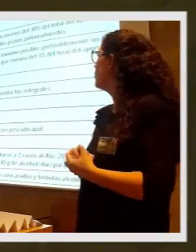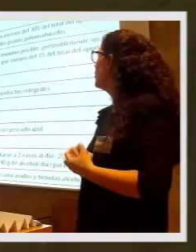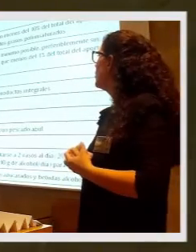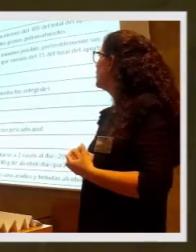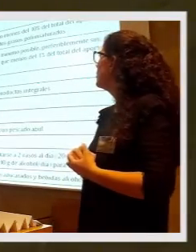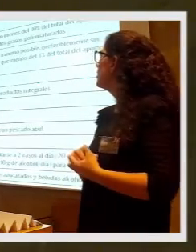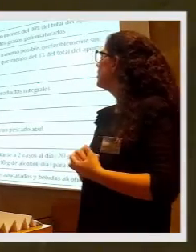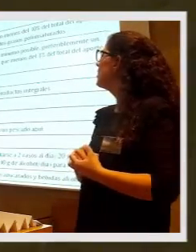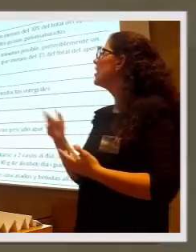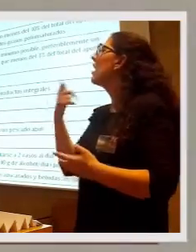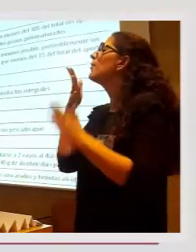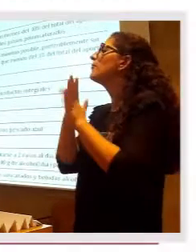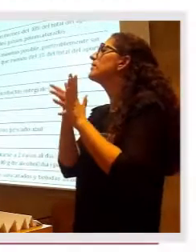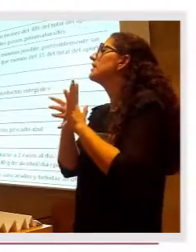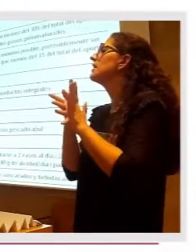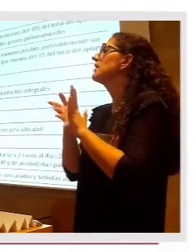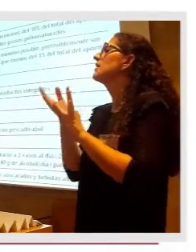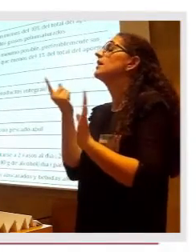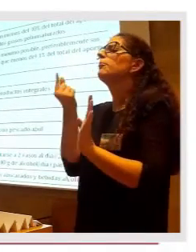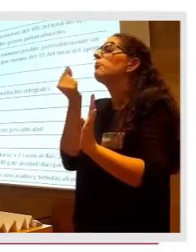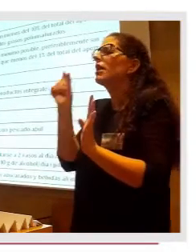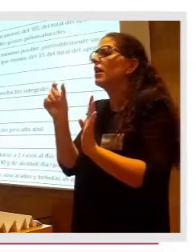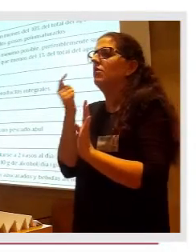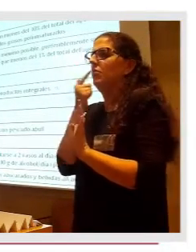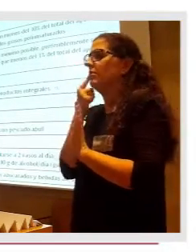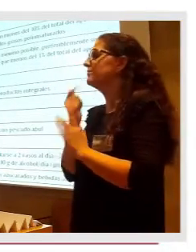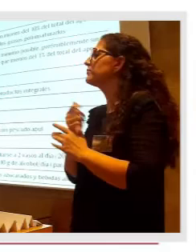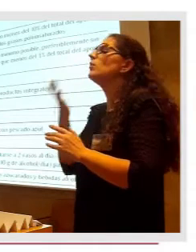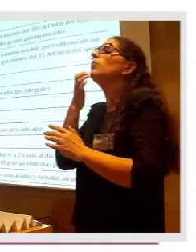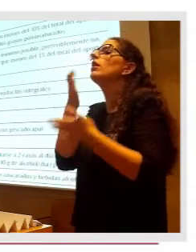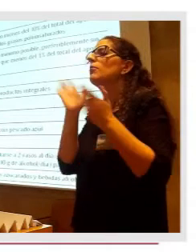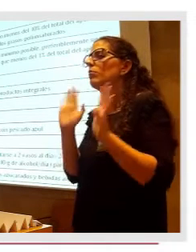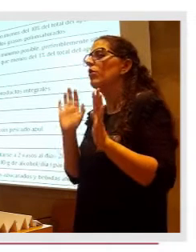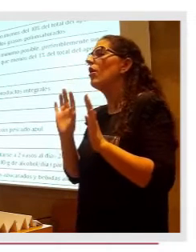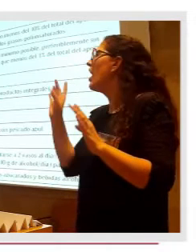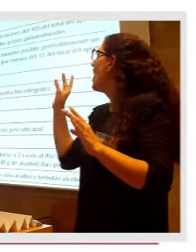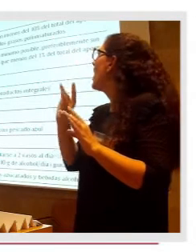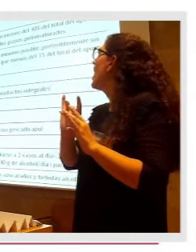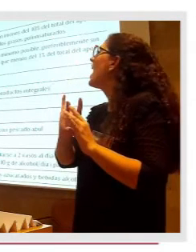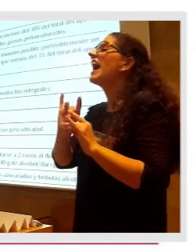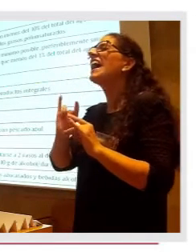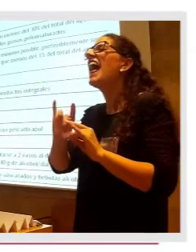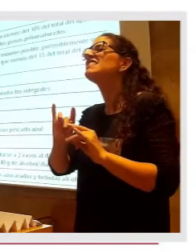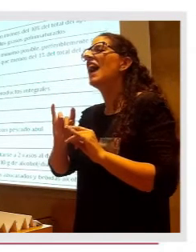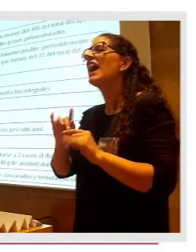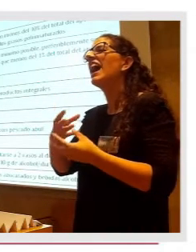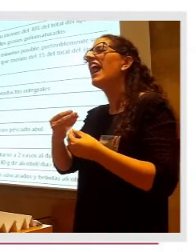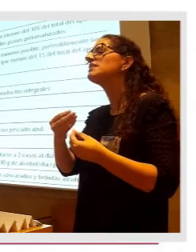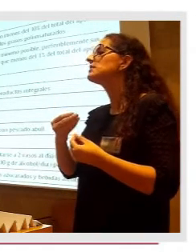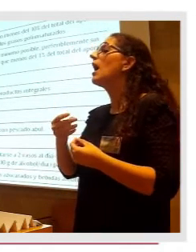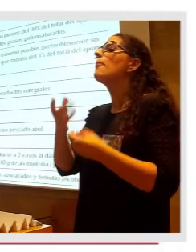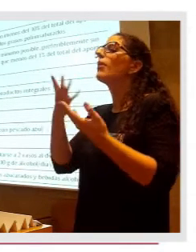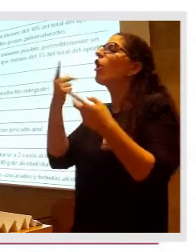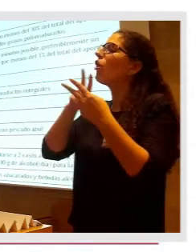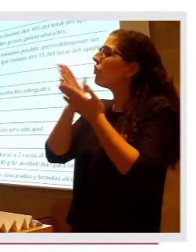tema, simplemente aportar estos pequeños detalles. Por ejemplo, sabemos que los ácidos grasos saturados, las grasas saturadas, son muy